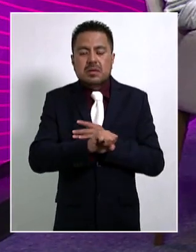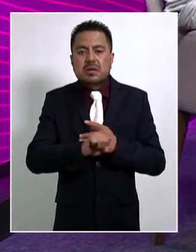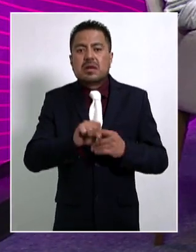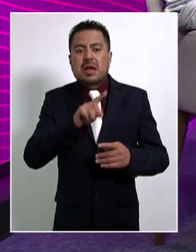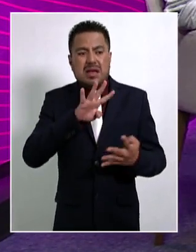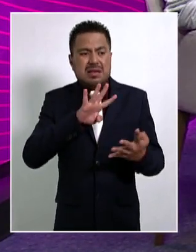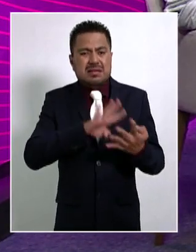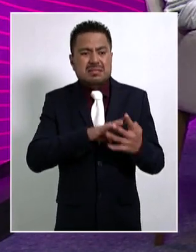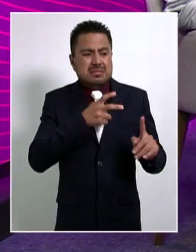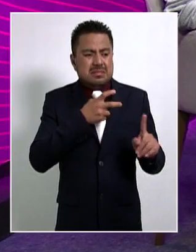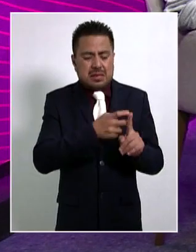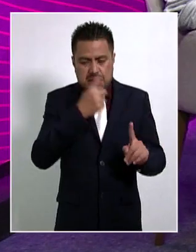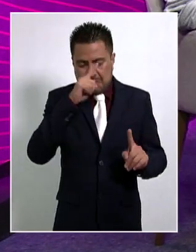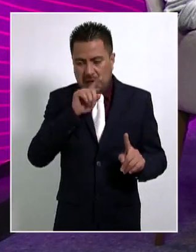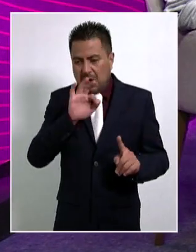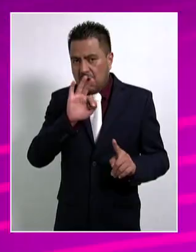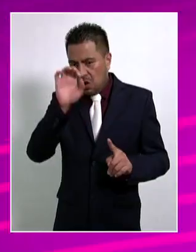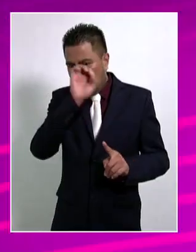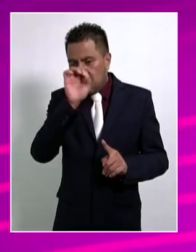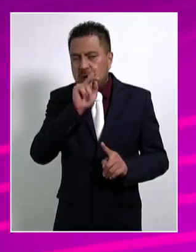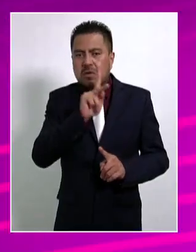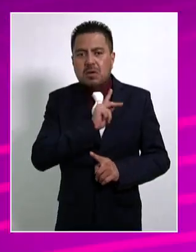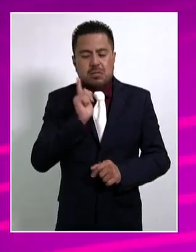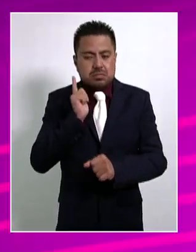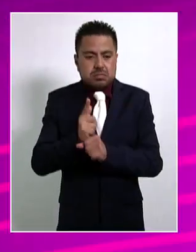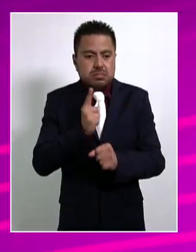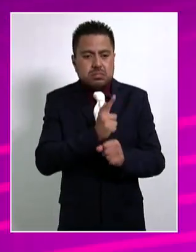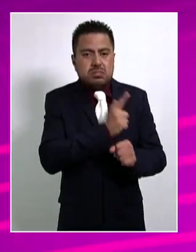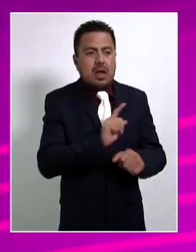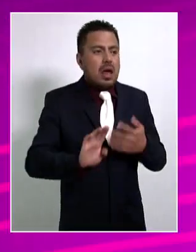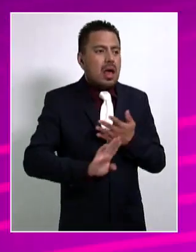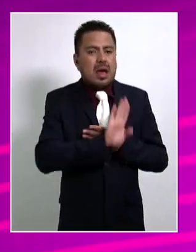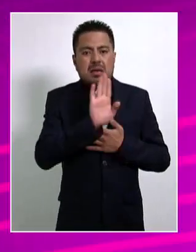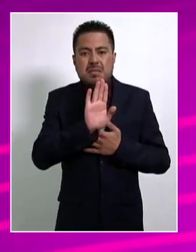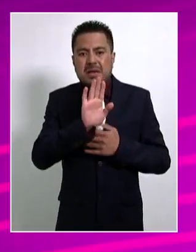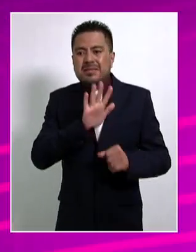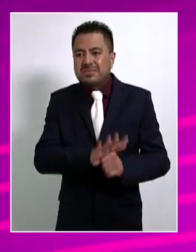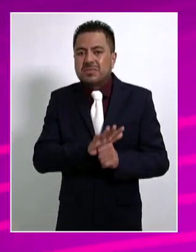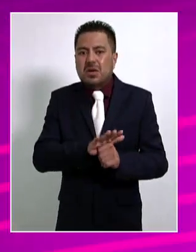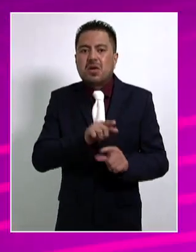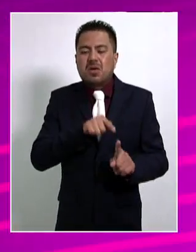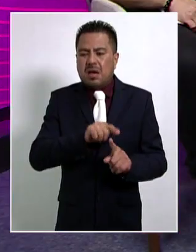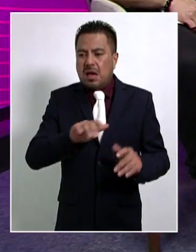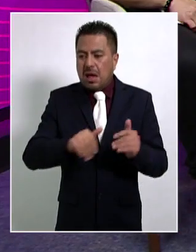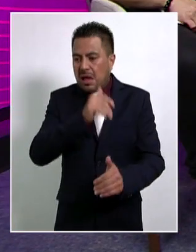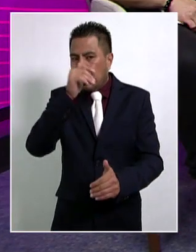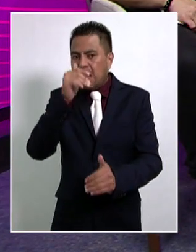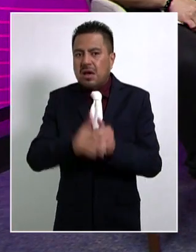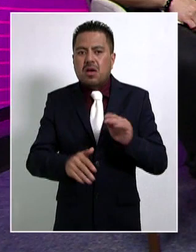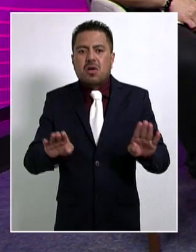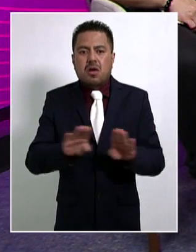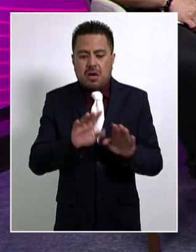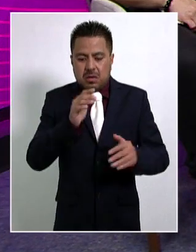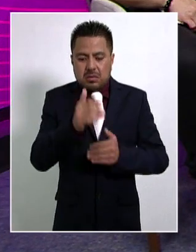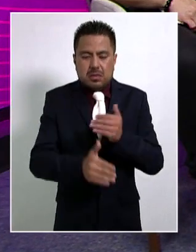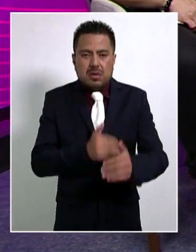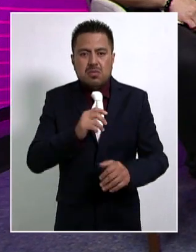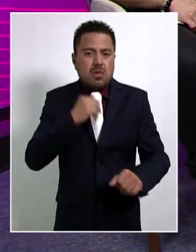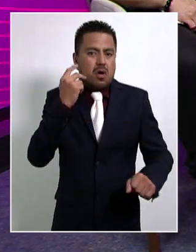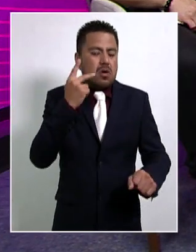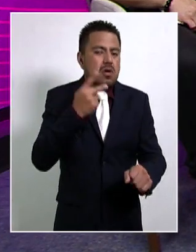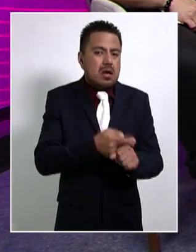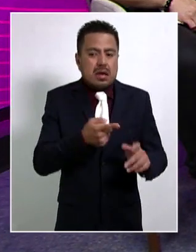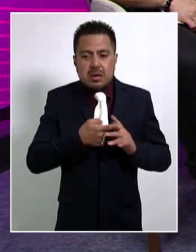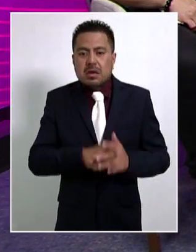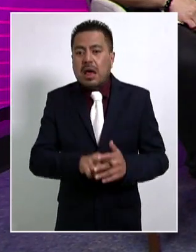la prisión desde nuestro punto de vista, lo que nosotras hemos visto en Almas Cautivas, es que es la culminación como de un ciclo de vulneración que